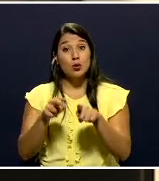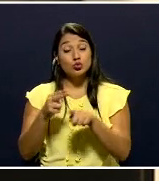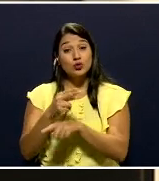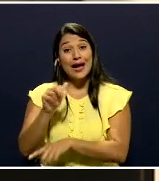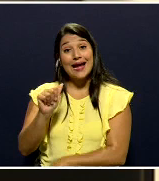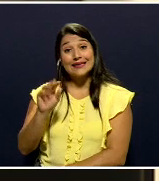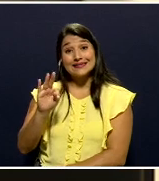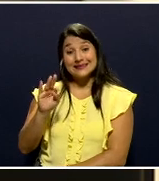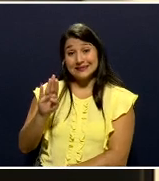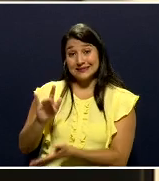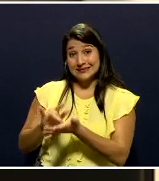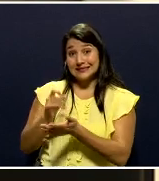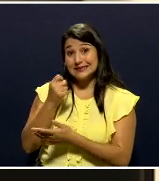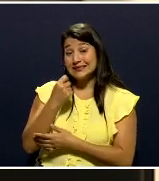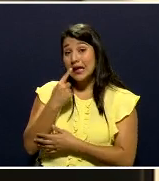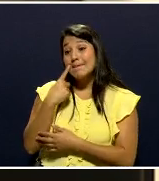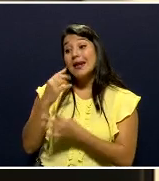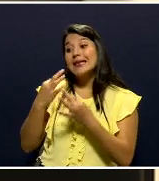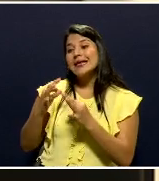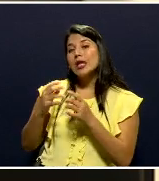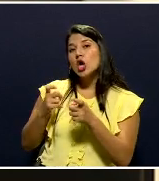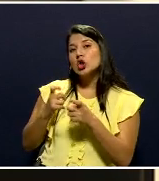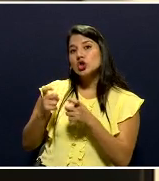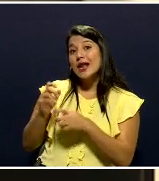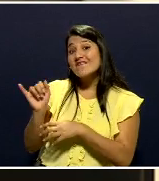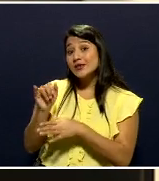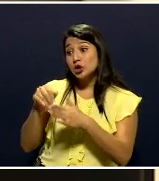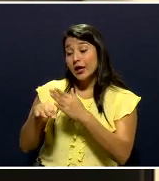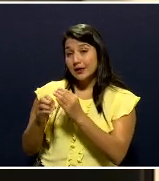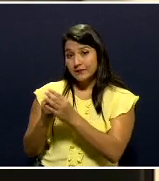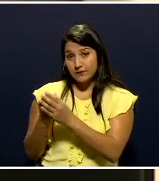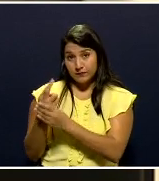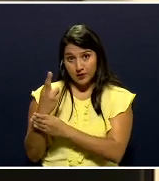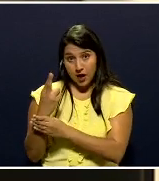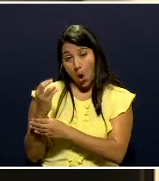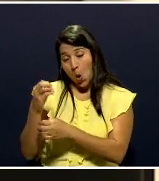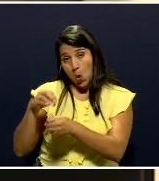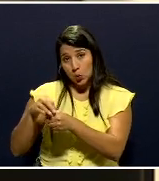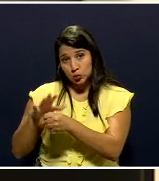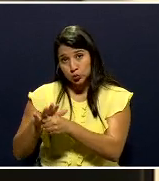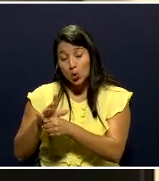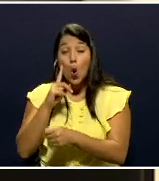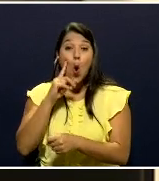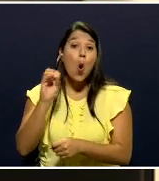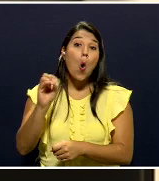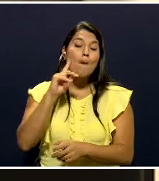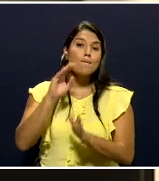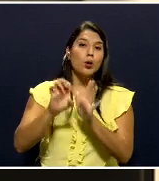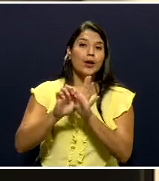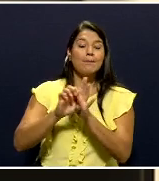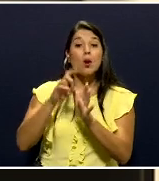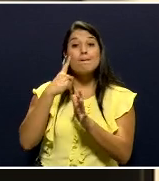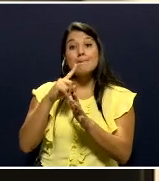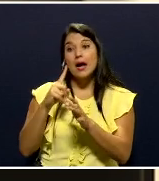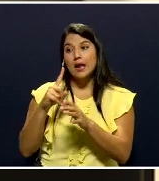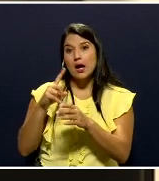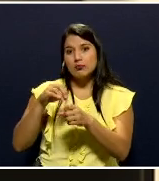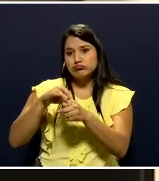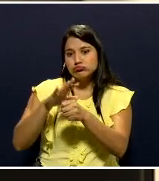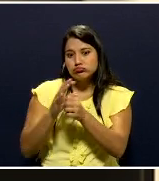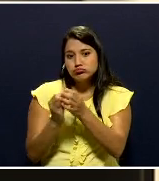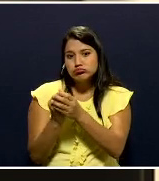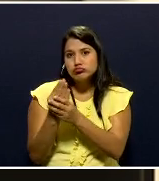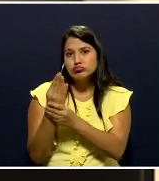antibióticos para tratar de controlar infecciones en plantas, en cultivos, o para, por ejemplo, para hortalizas para consumo humano,